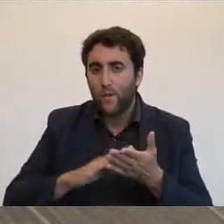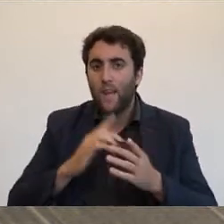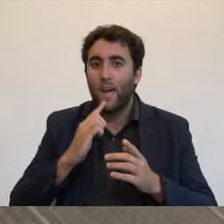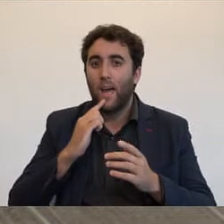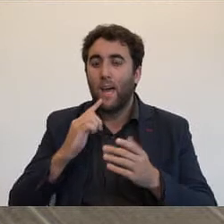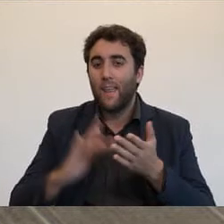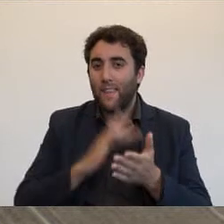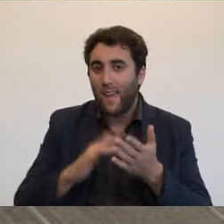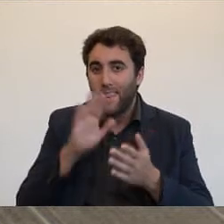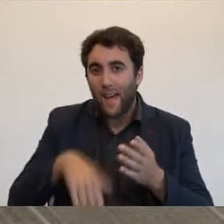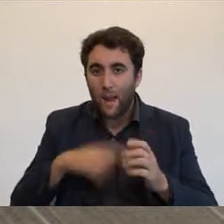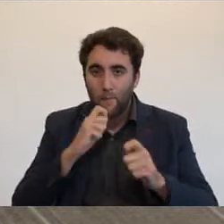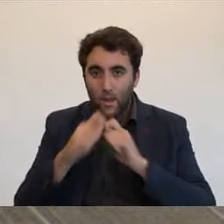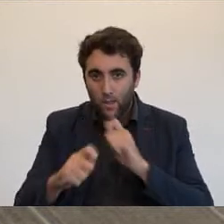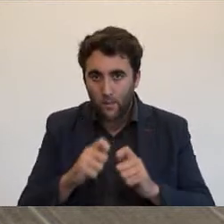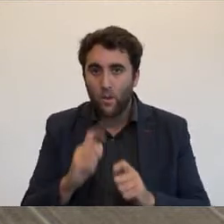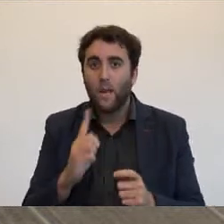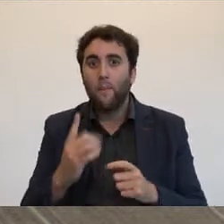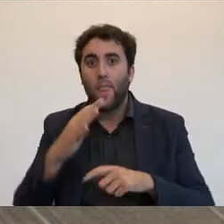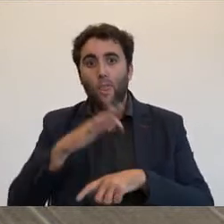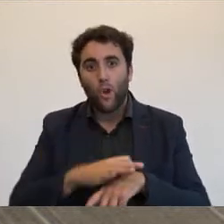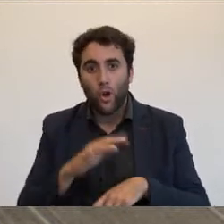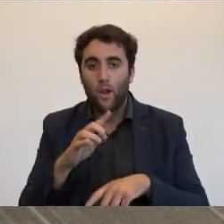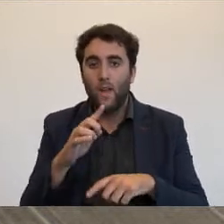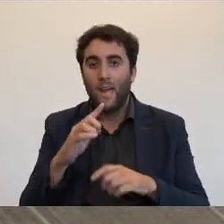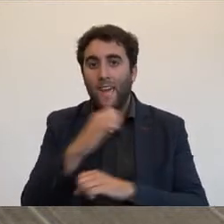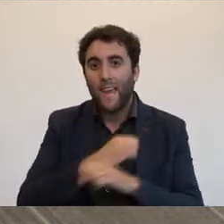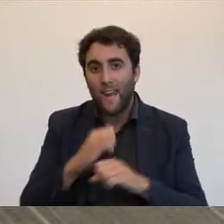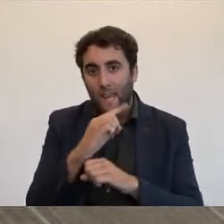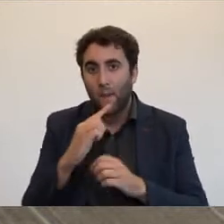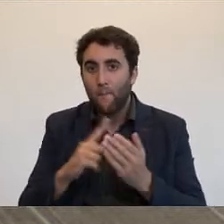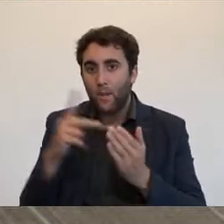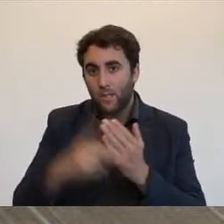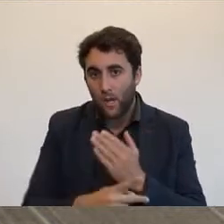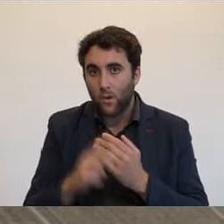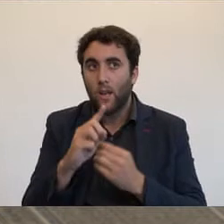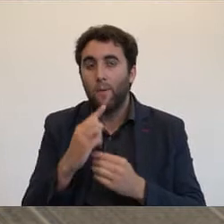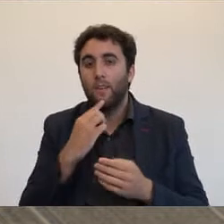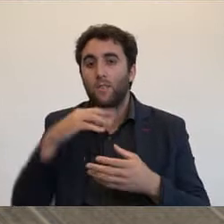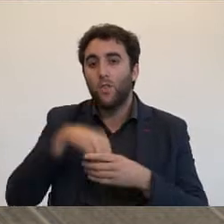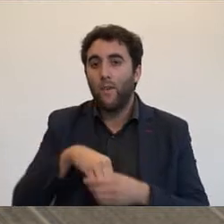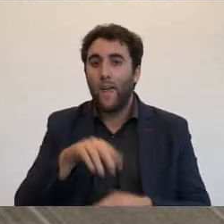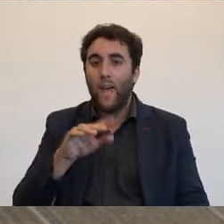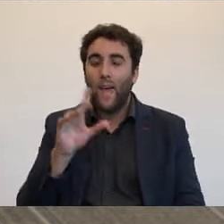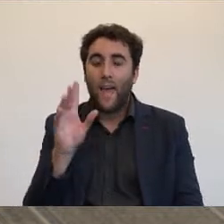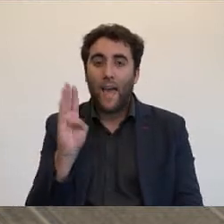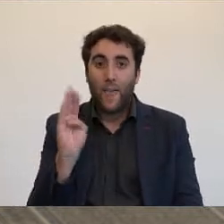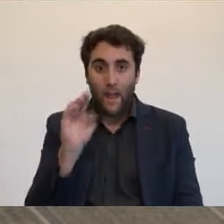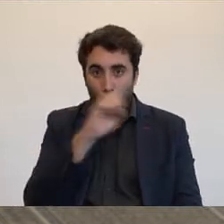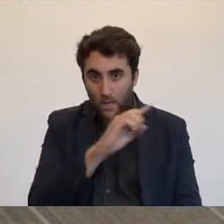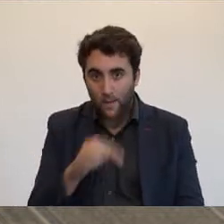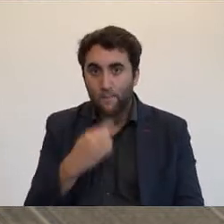universidades españolas, es doctor en Ingeniería de Proyectos por la Universidad Politécnica de Cataluña y licenciado en